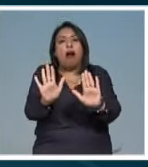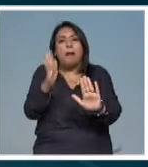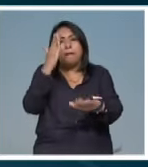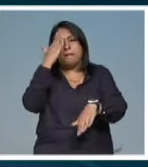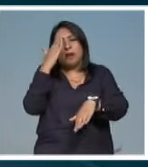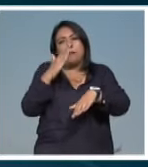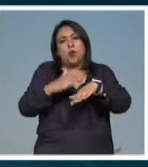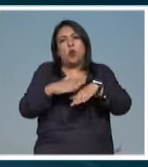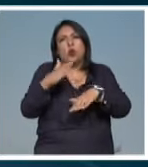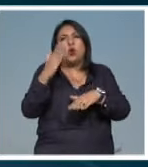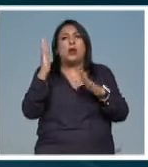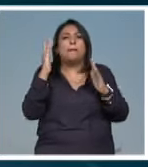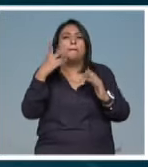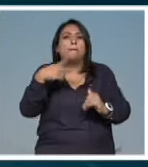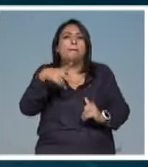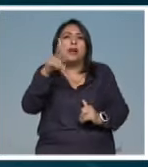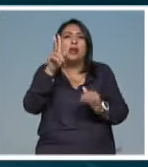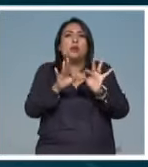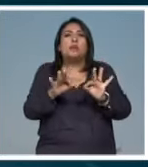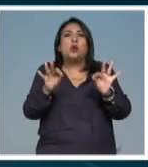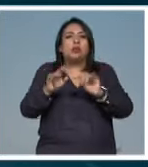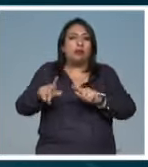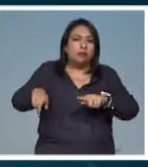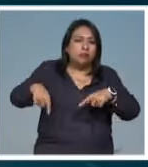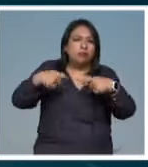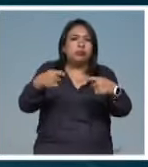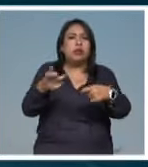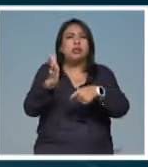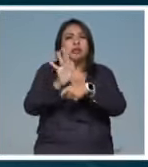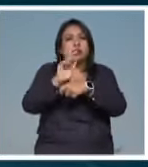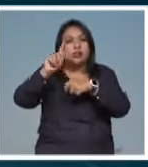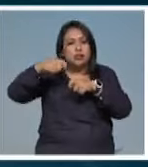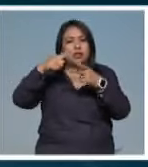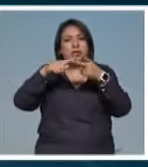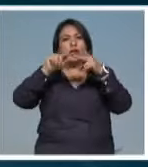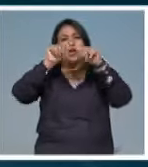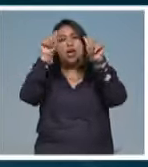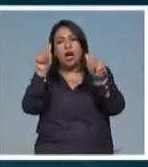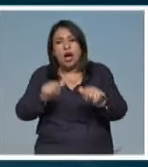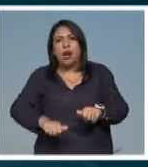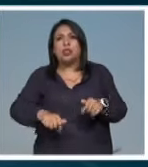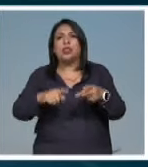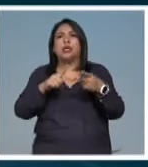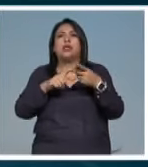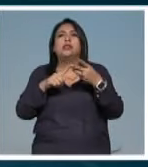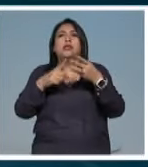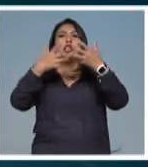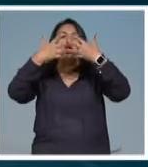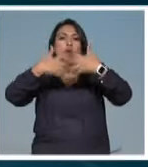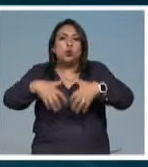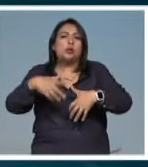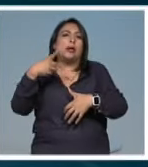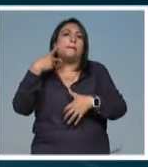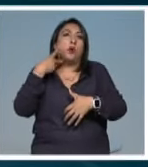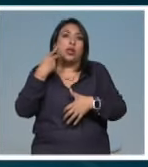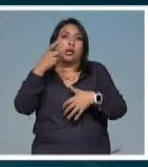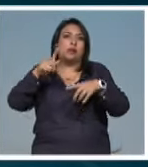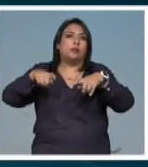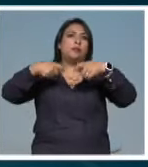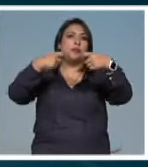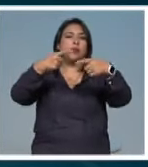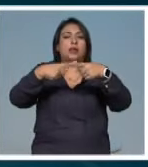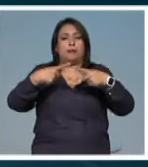el imaginario, pero lo importante es el legado en el cine, el legado en las artes, el legado en la industria y la la política de